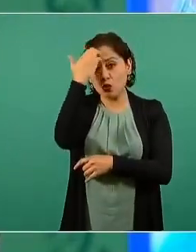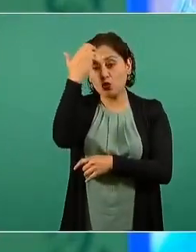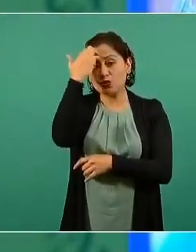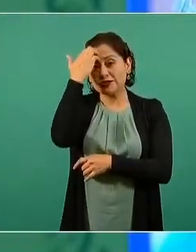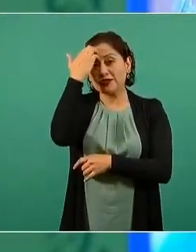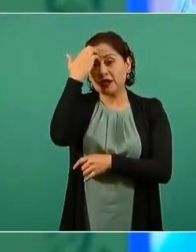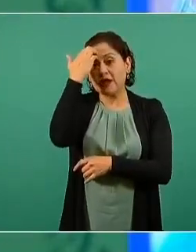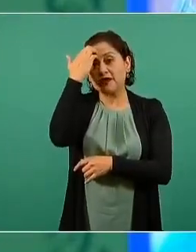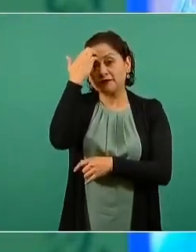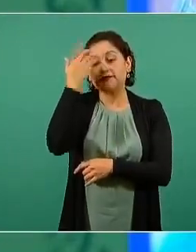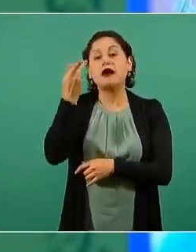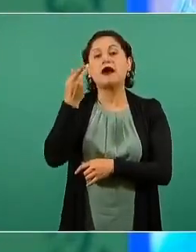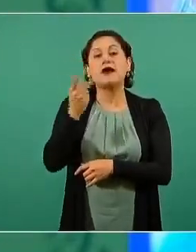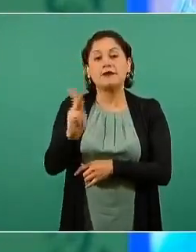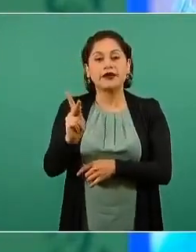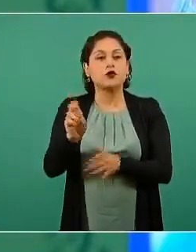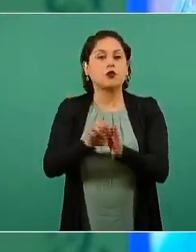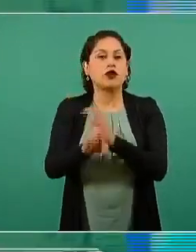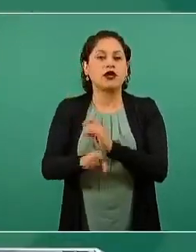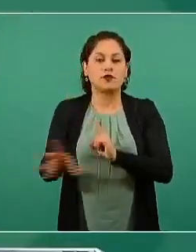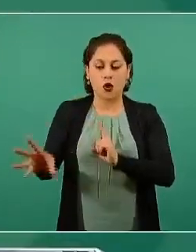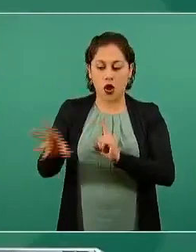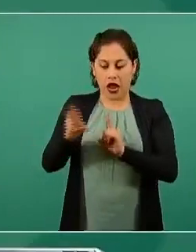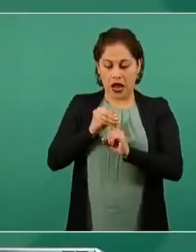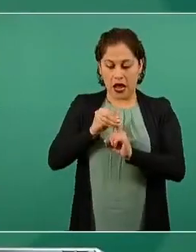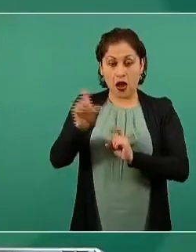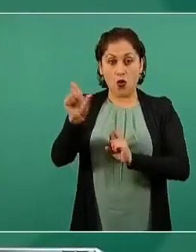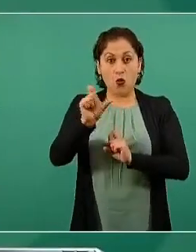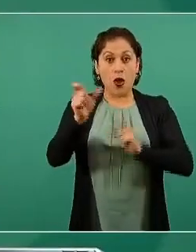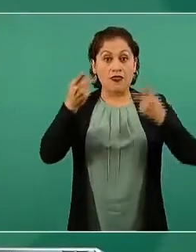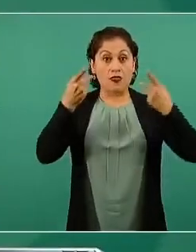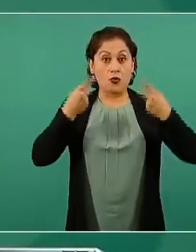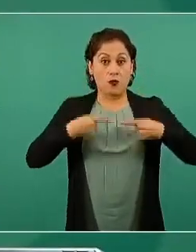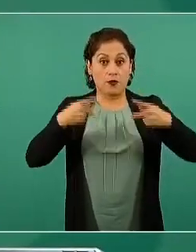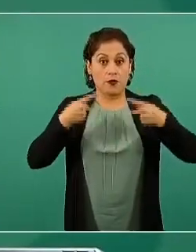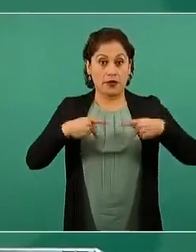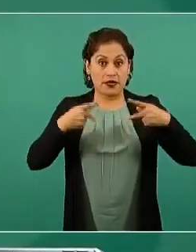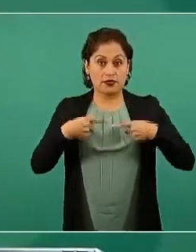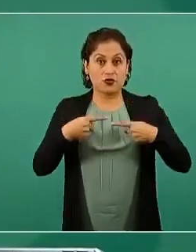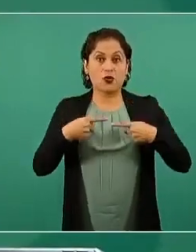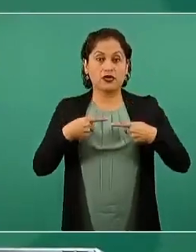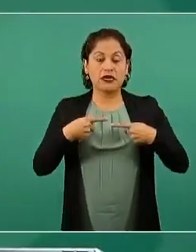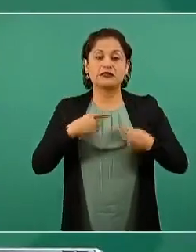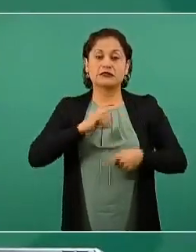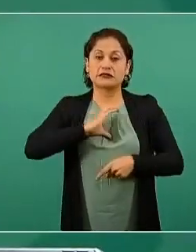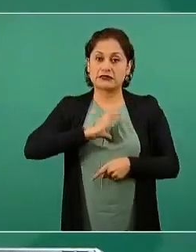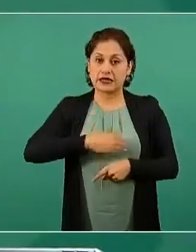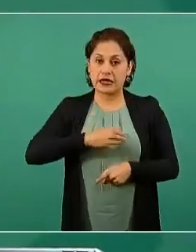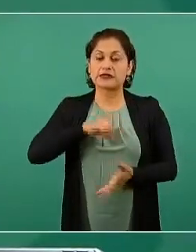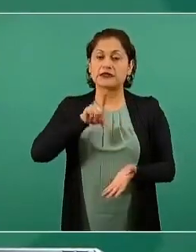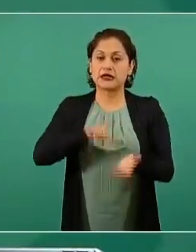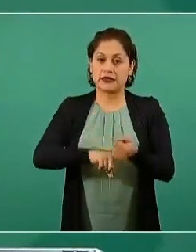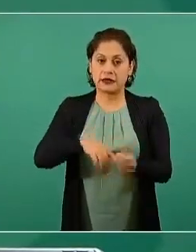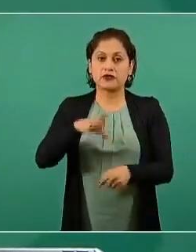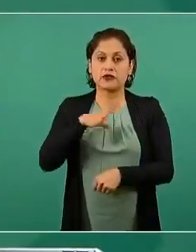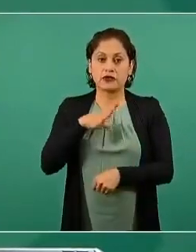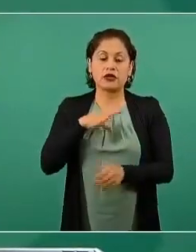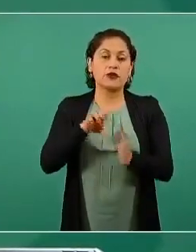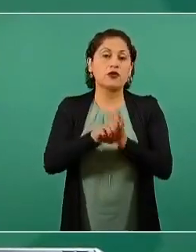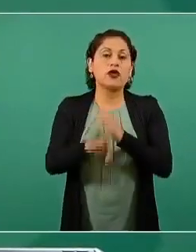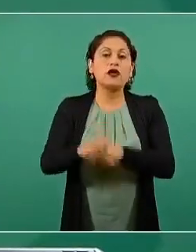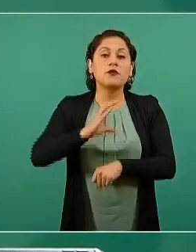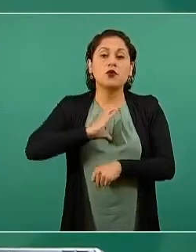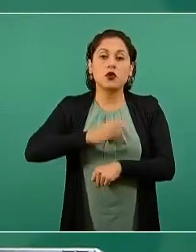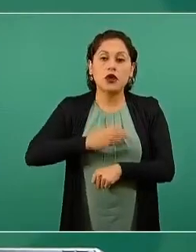una condición clínica de inmunosupresión en personas que padecen ciertos cánceres, en especial los cánceres sanguíneos,